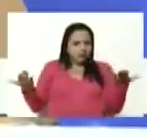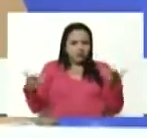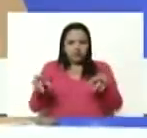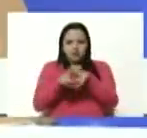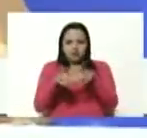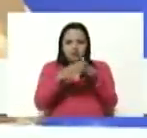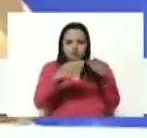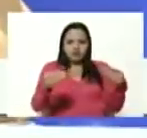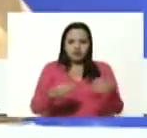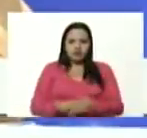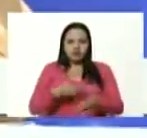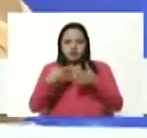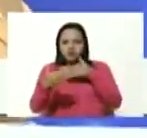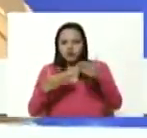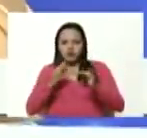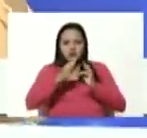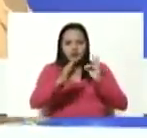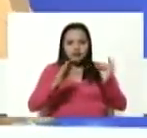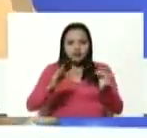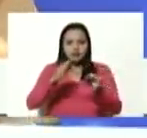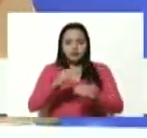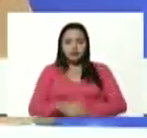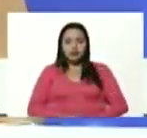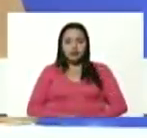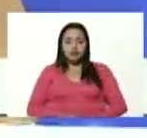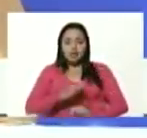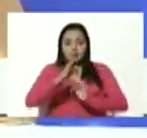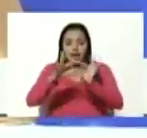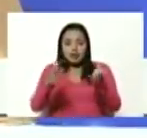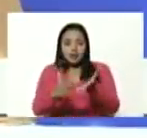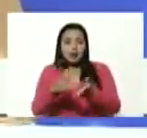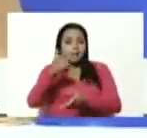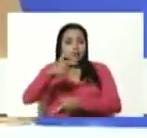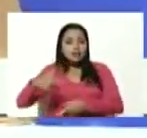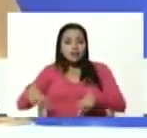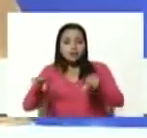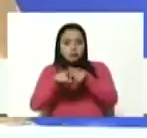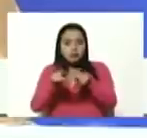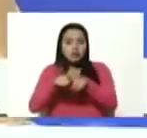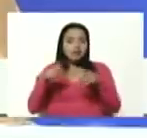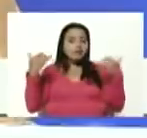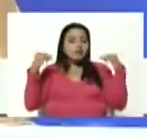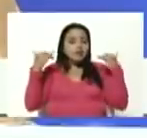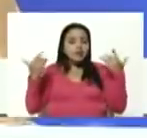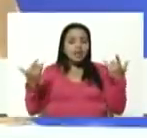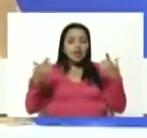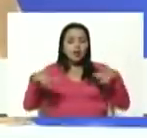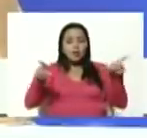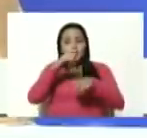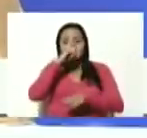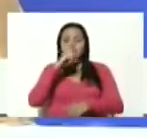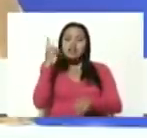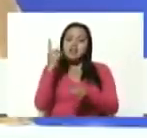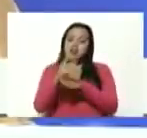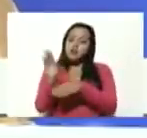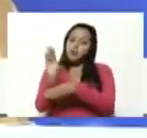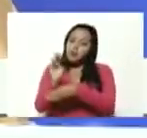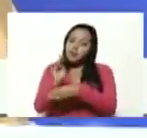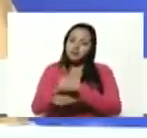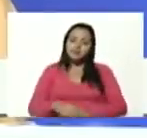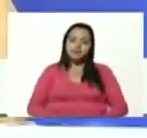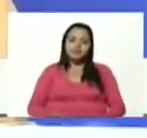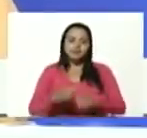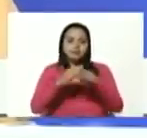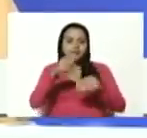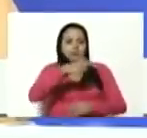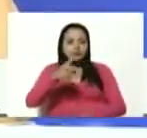A pesar de la pandemia, la gente se la pasa celebrando cumpleaños. Que cuidarse, que cuidarse. Todo el mundo